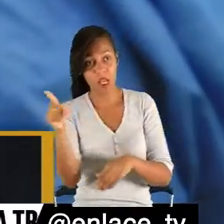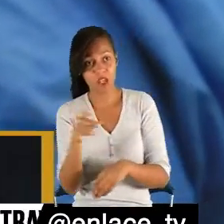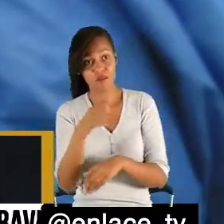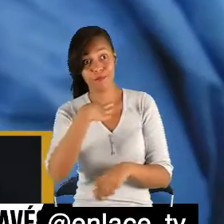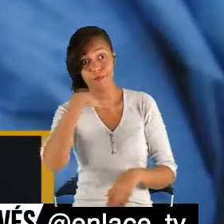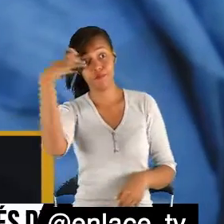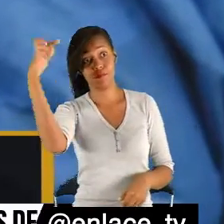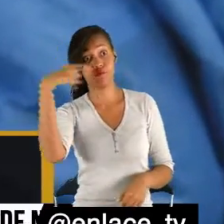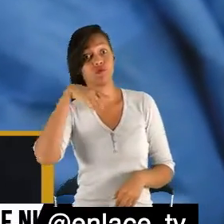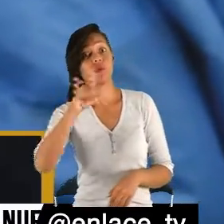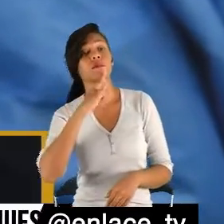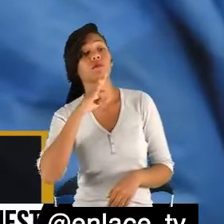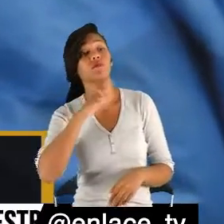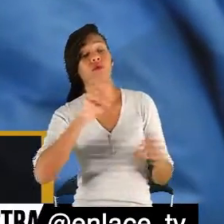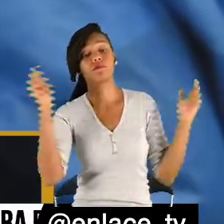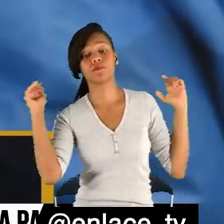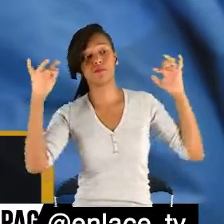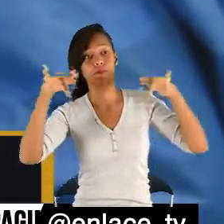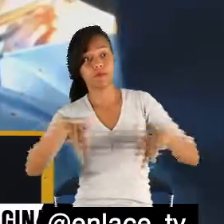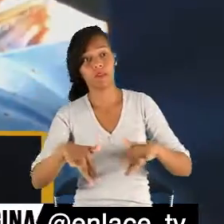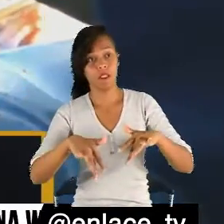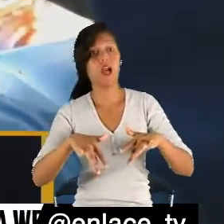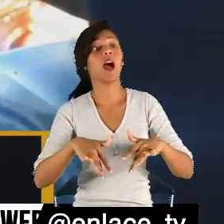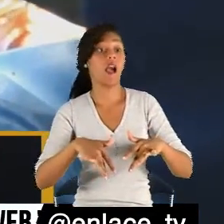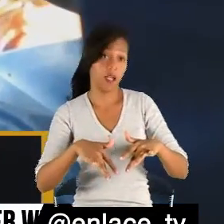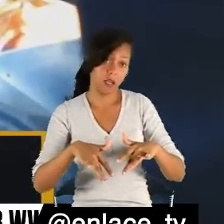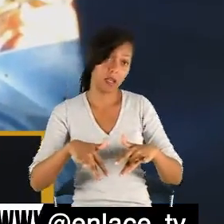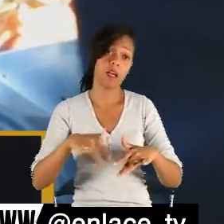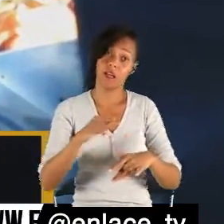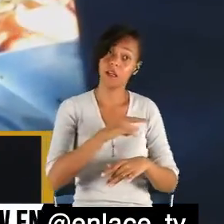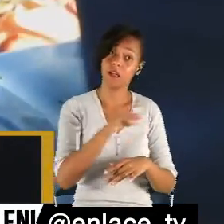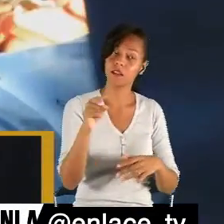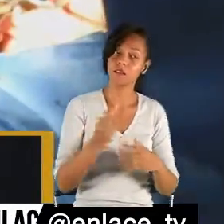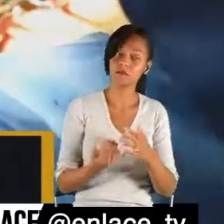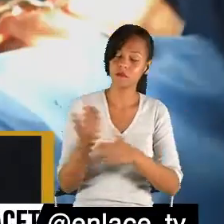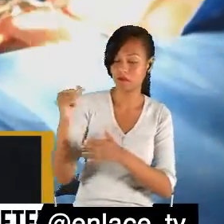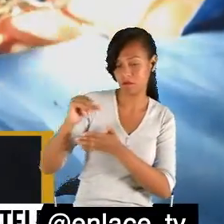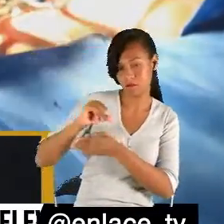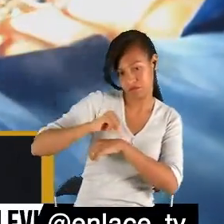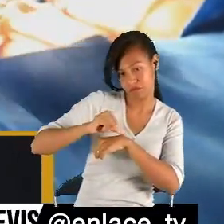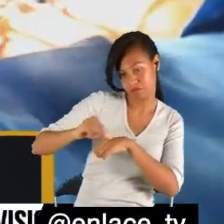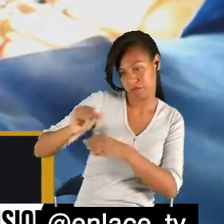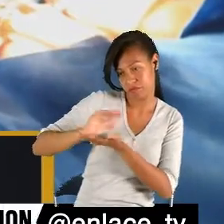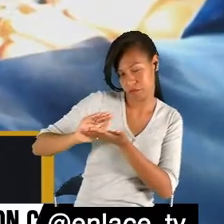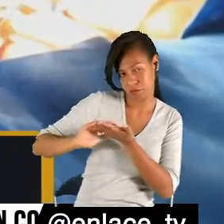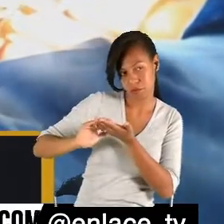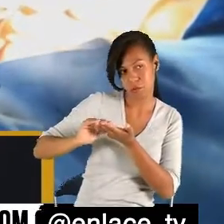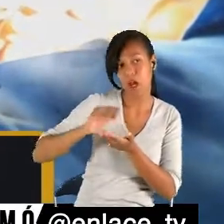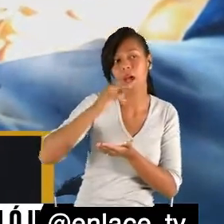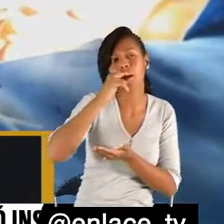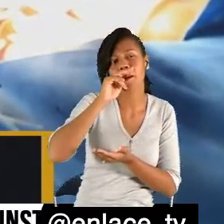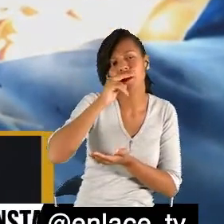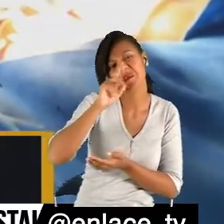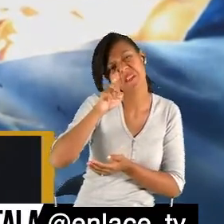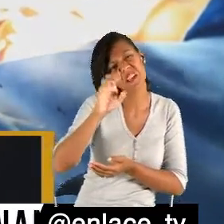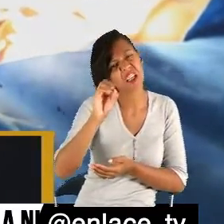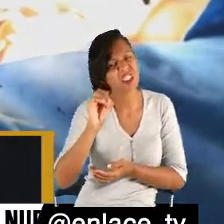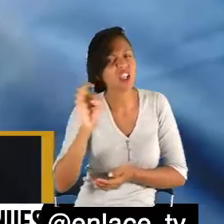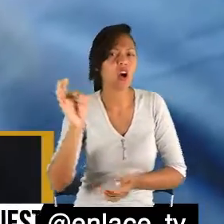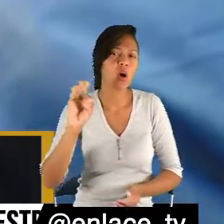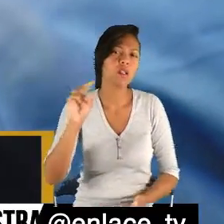estamos en este momento para dar inicio a cirugía más o menos 60 63 niños y ecopetrol siempre se